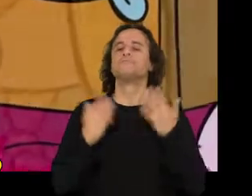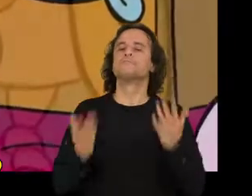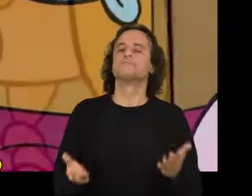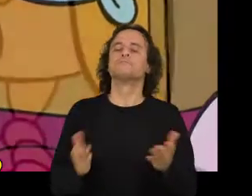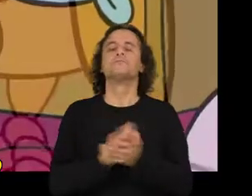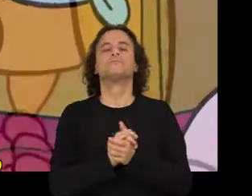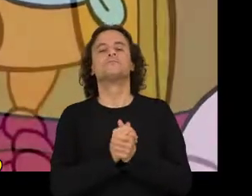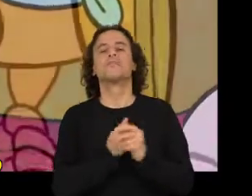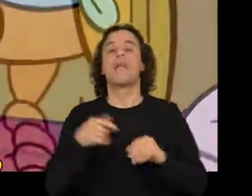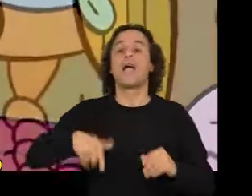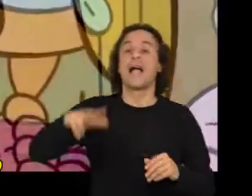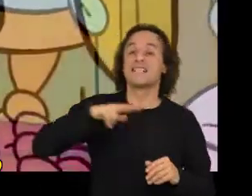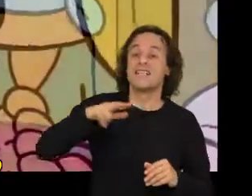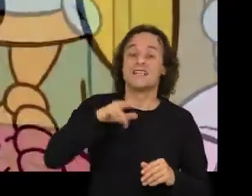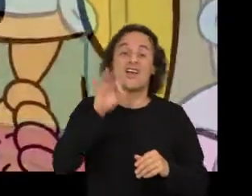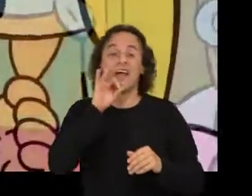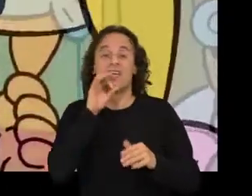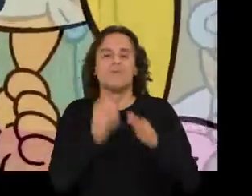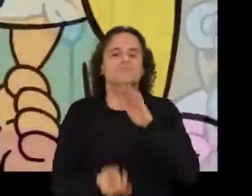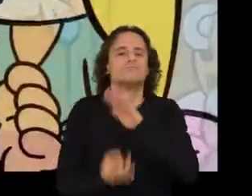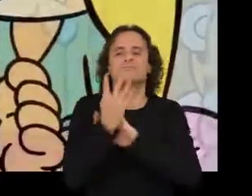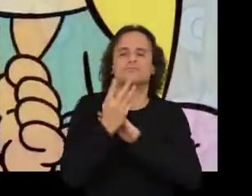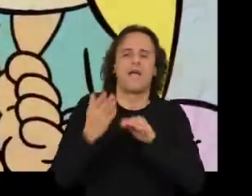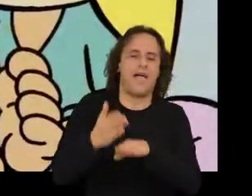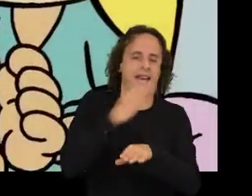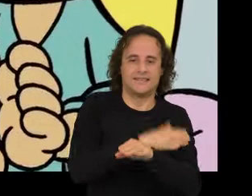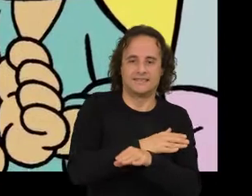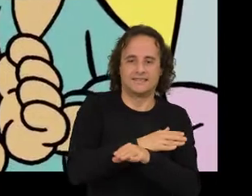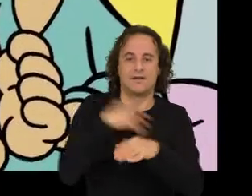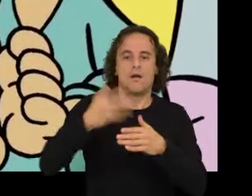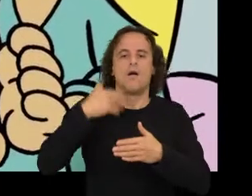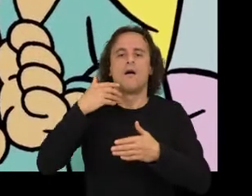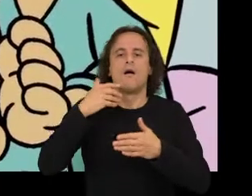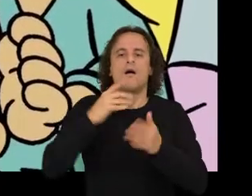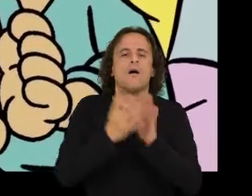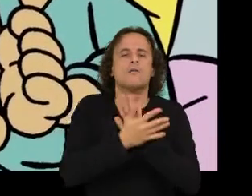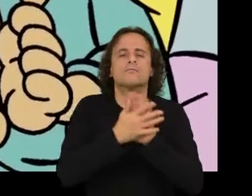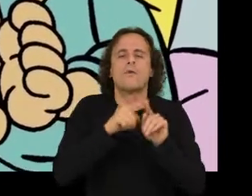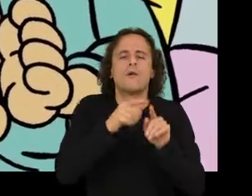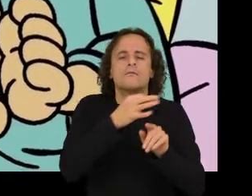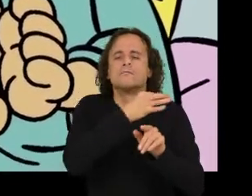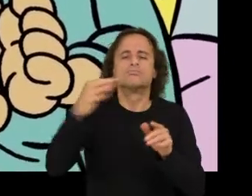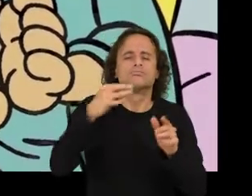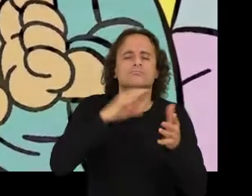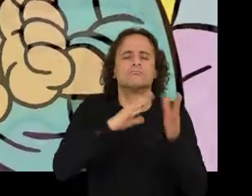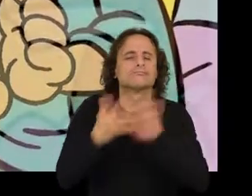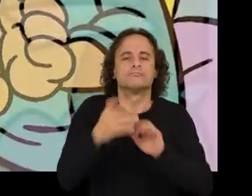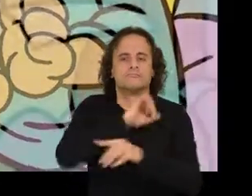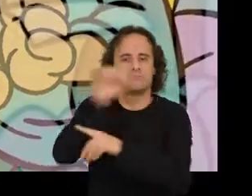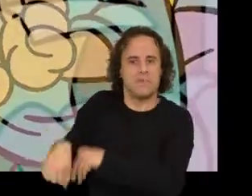Formóse el gallego antes que el castellano y llegó también a su perfección antes que este. Es su